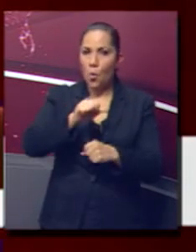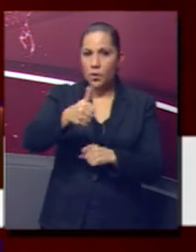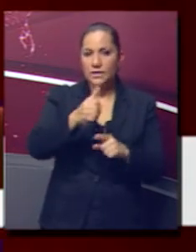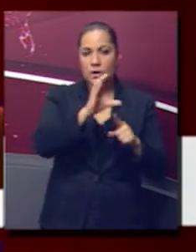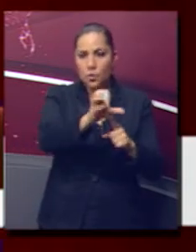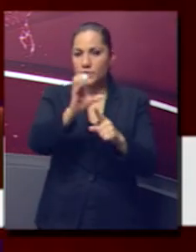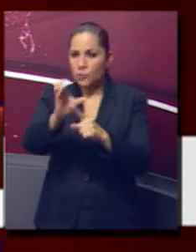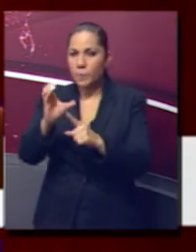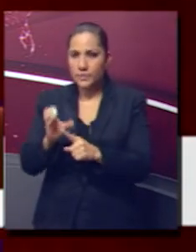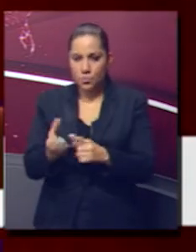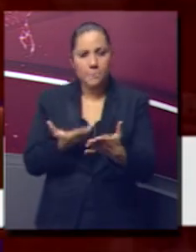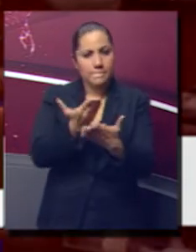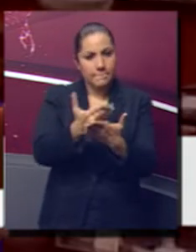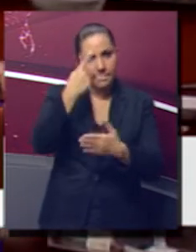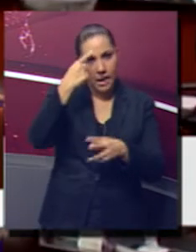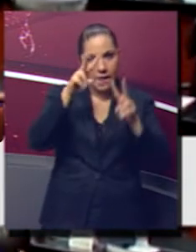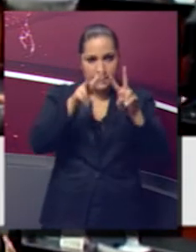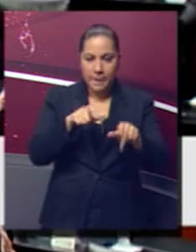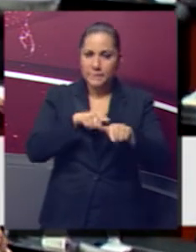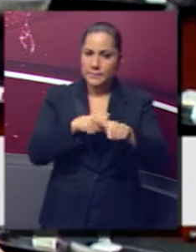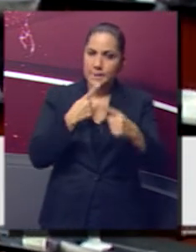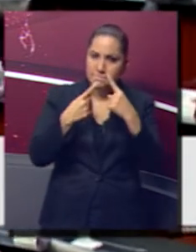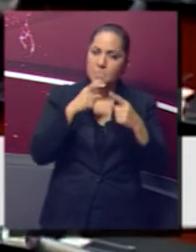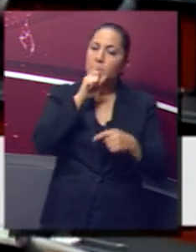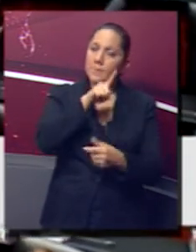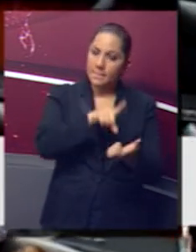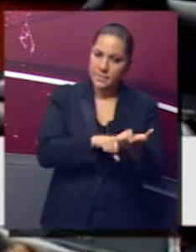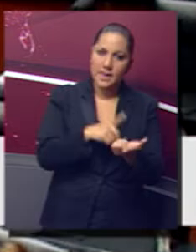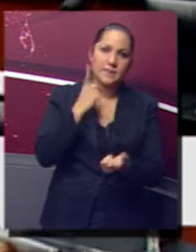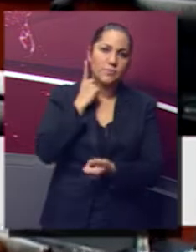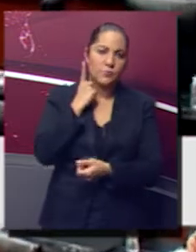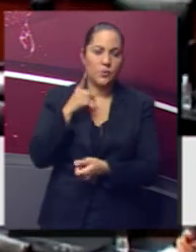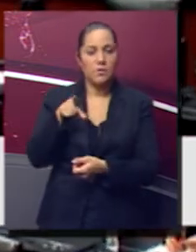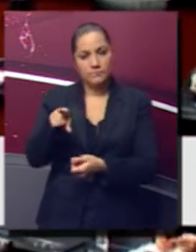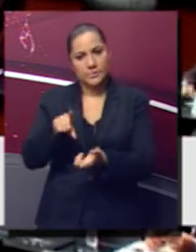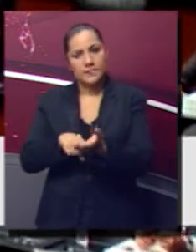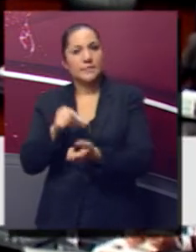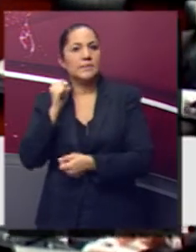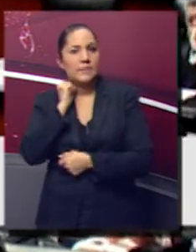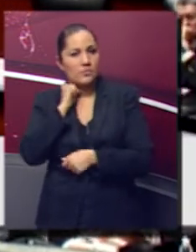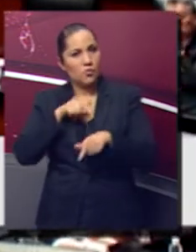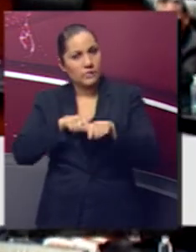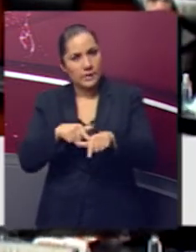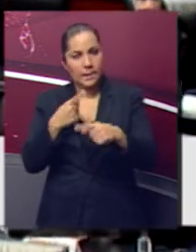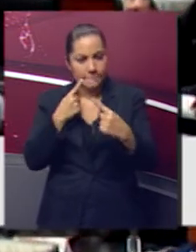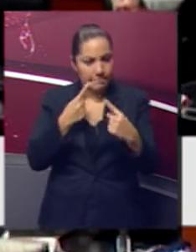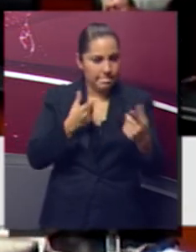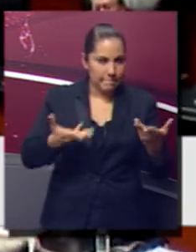Congreso mexicano. Informó para Noticias del Congreso, Martín Martínez Ortega.